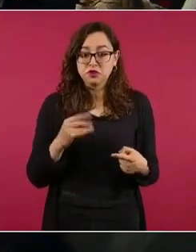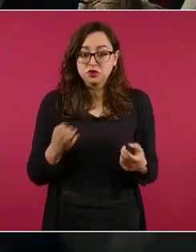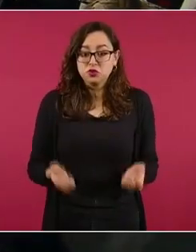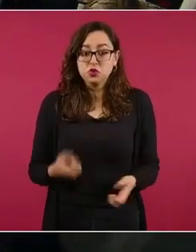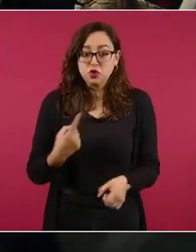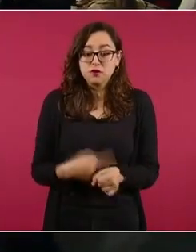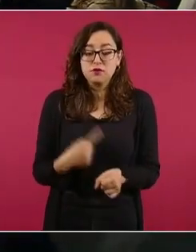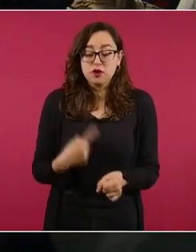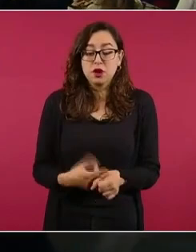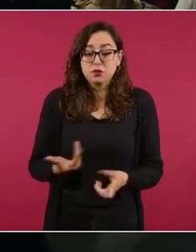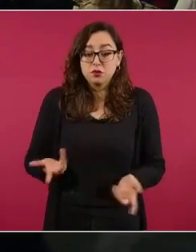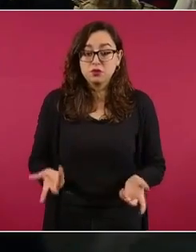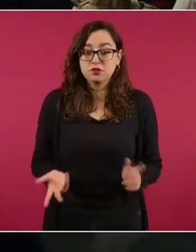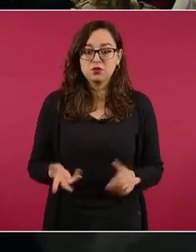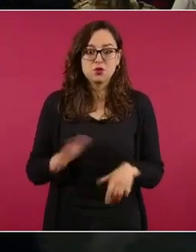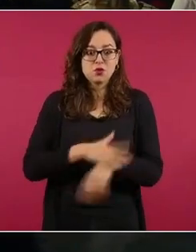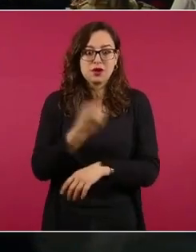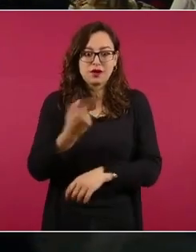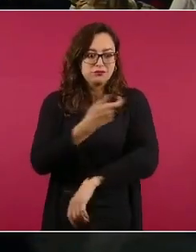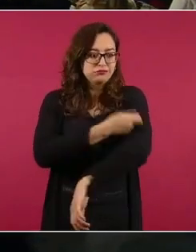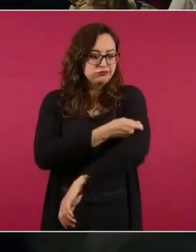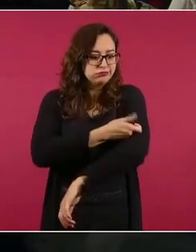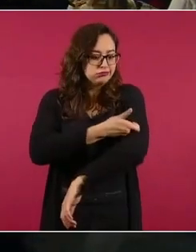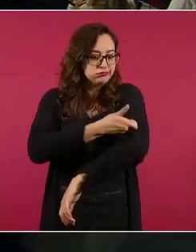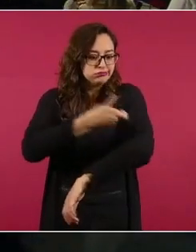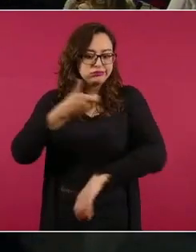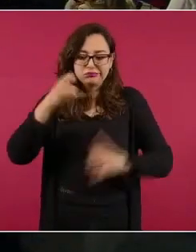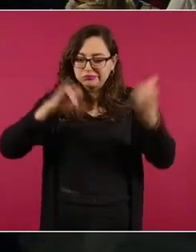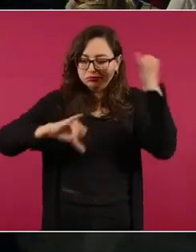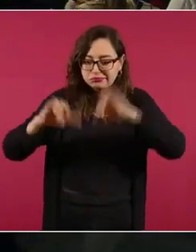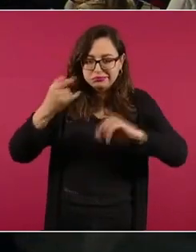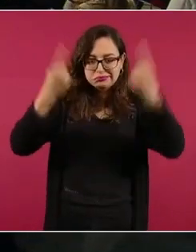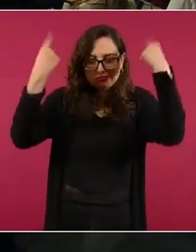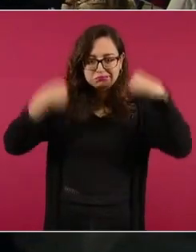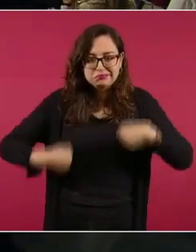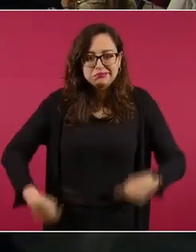pues le hacen análisis de todo, ¿sí? Y